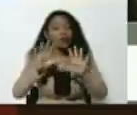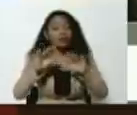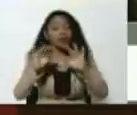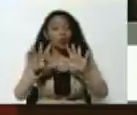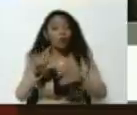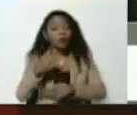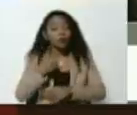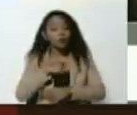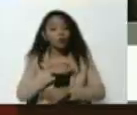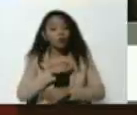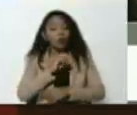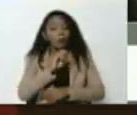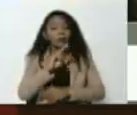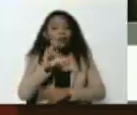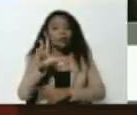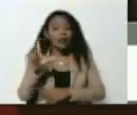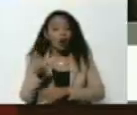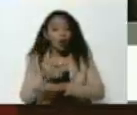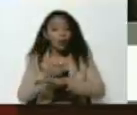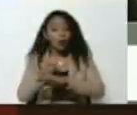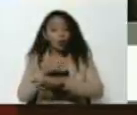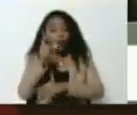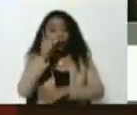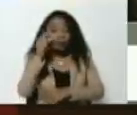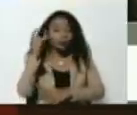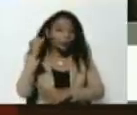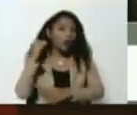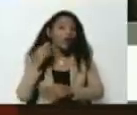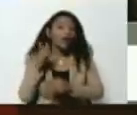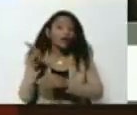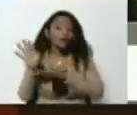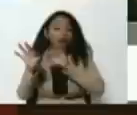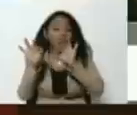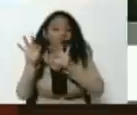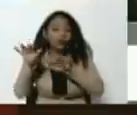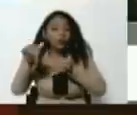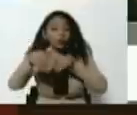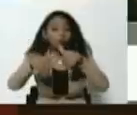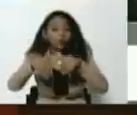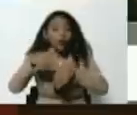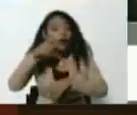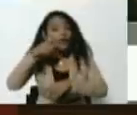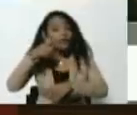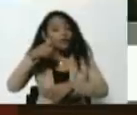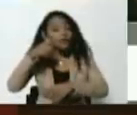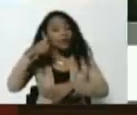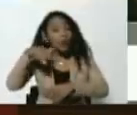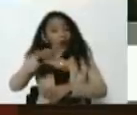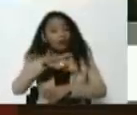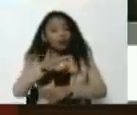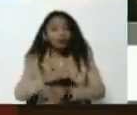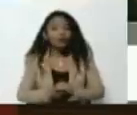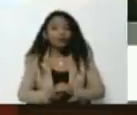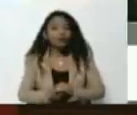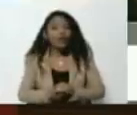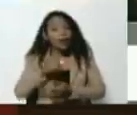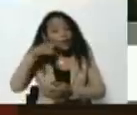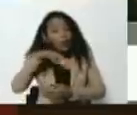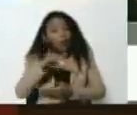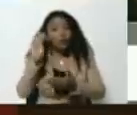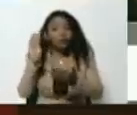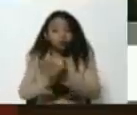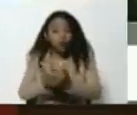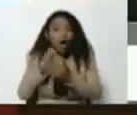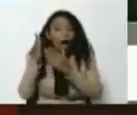todos los 23 gobernadores y gobernadoras, fueron electos por el voto del pueblo. El pueblo los puso ahí con